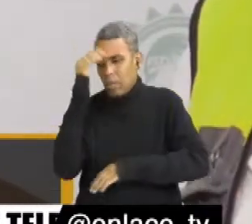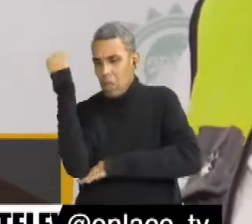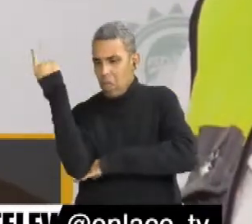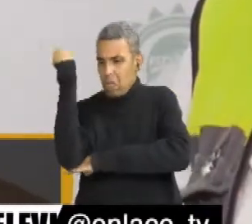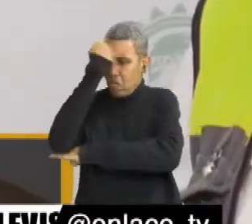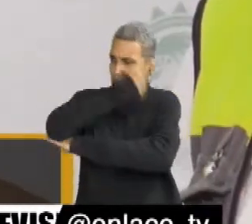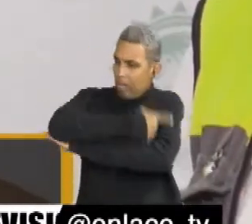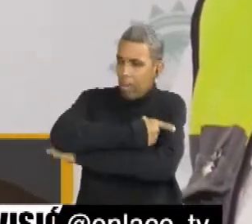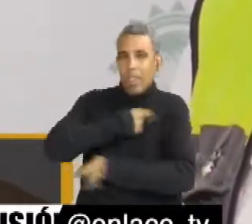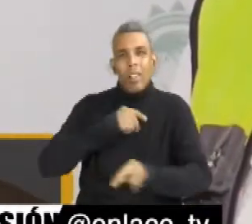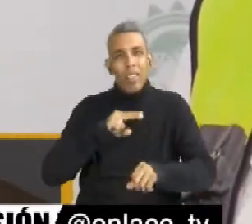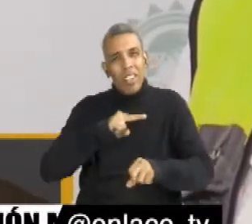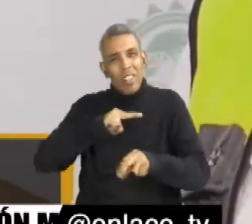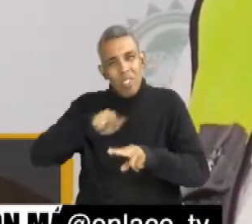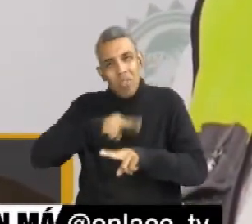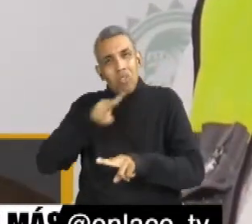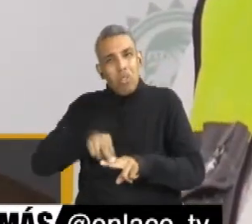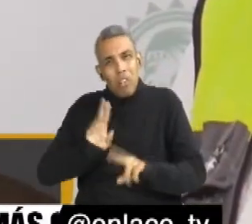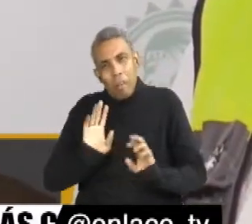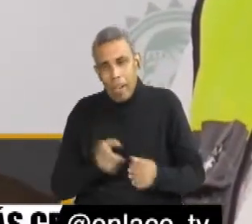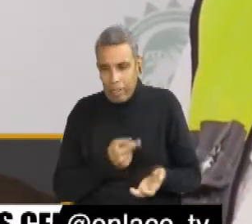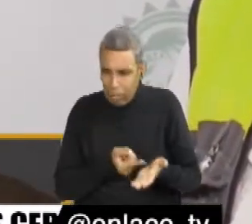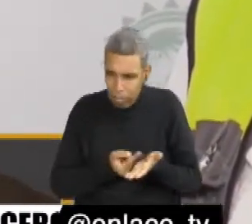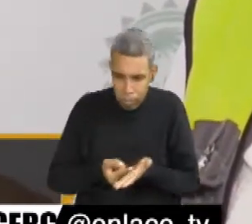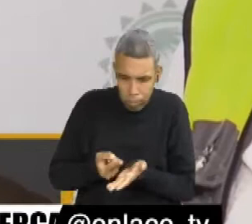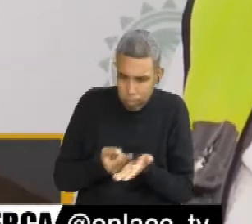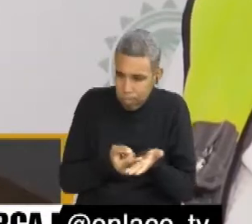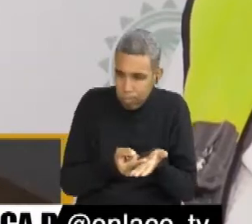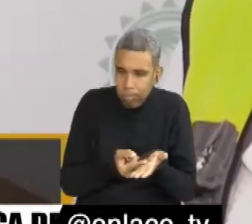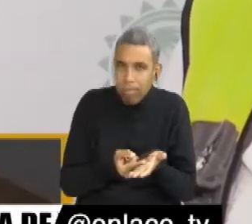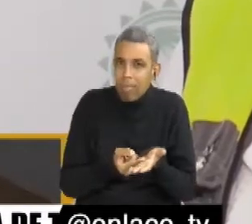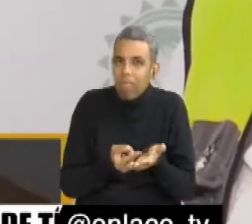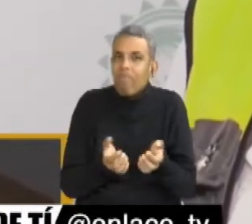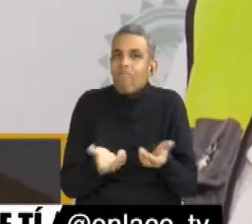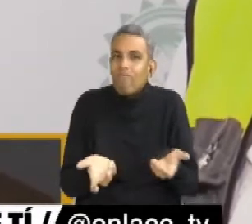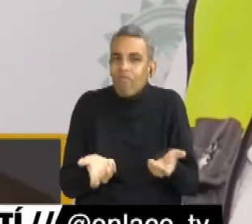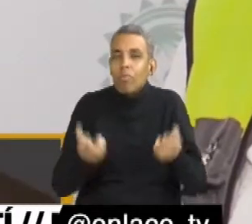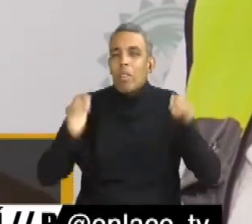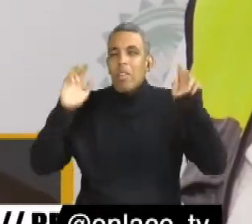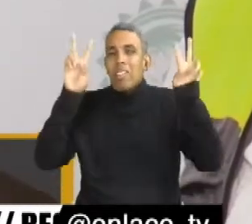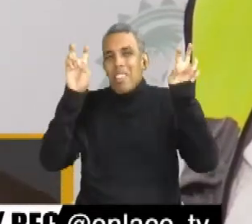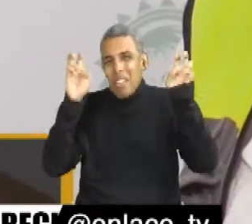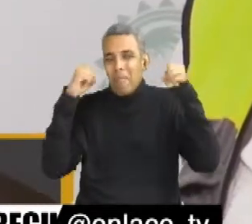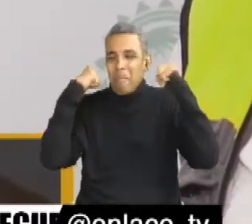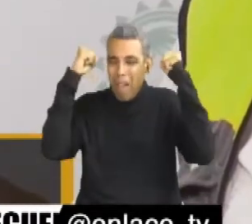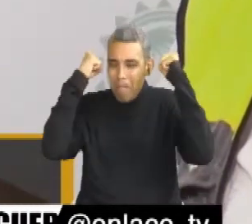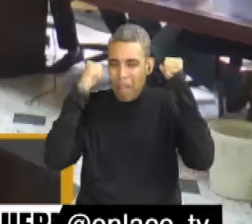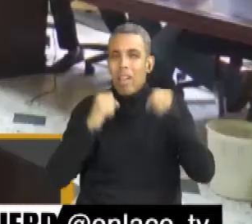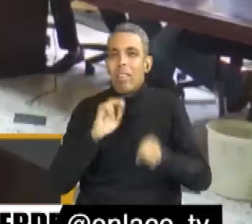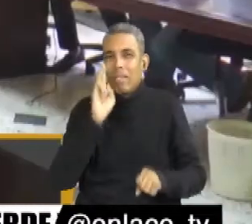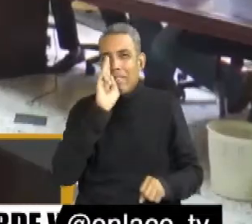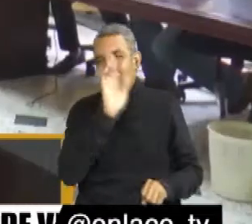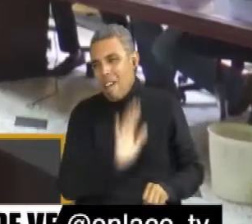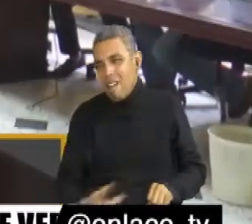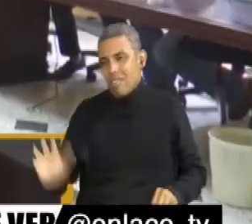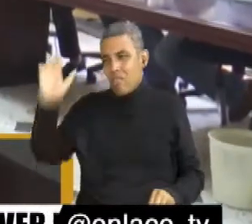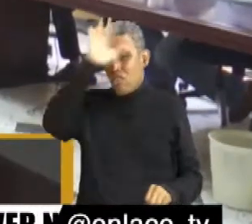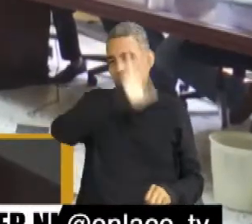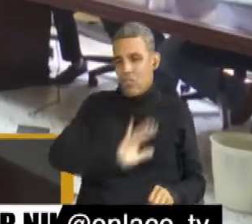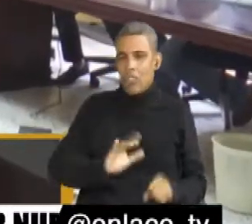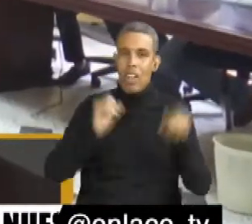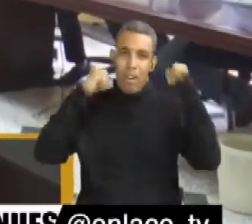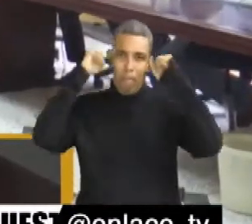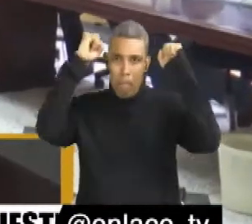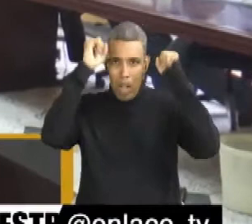Consejo, y lo que estábamos tratando esencialmente es la problemática de carácter nacional. Dentro de eso es lo que tiene que ver